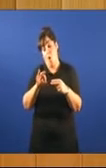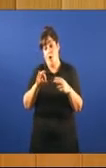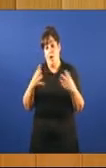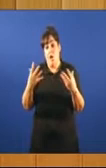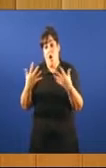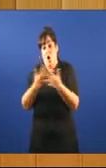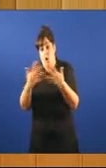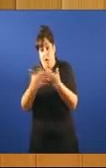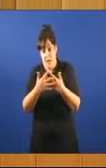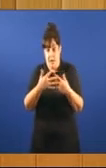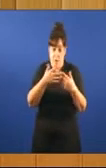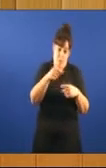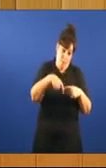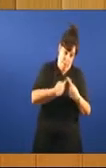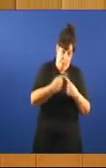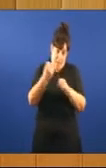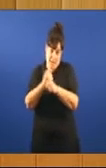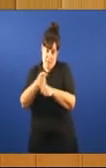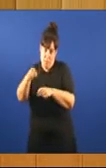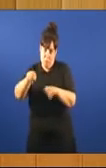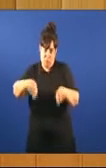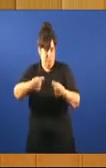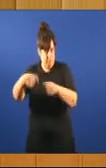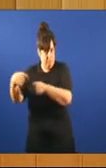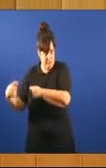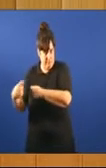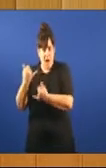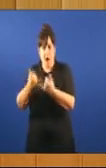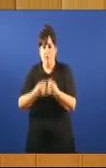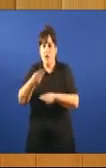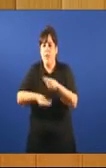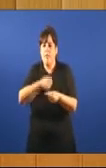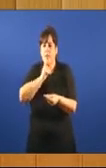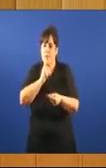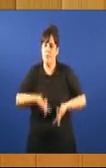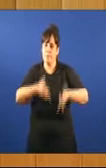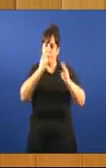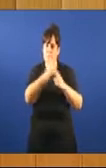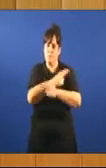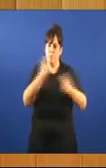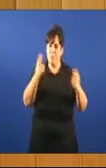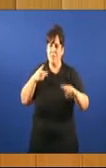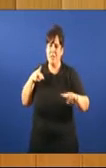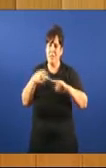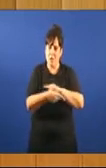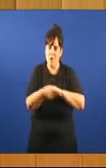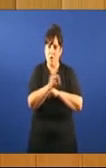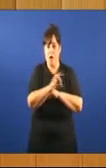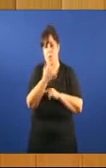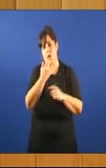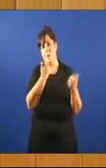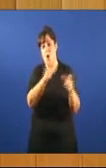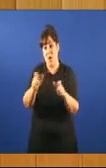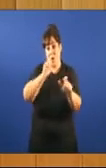Partido Popular a esta situación? Recurtar as liberdades públicas, criminalizar os colectivos que protestan